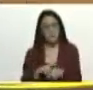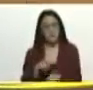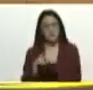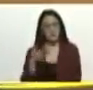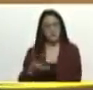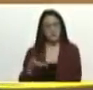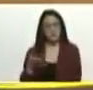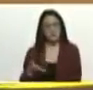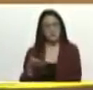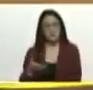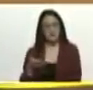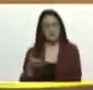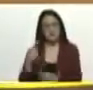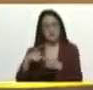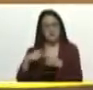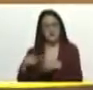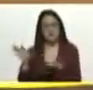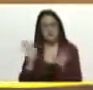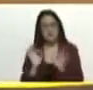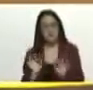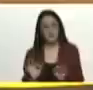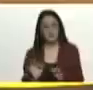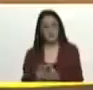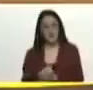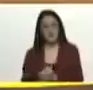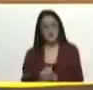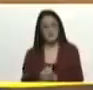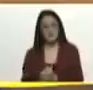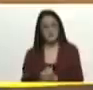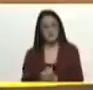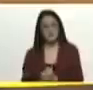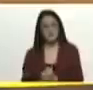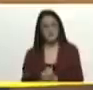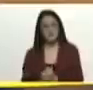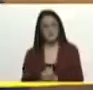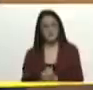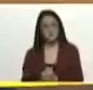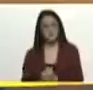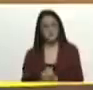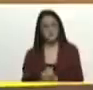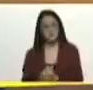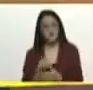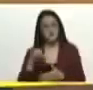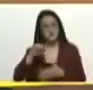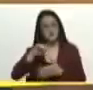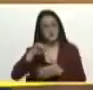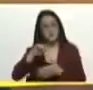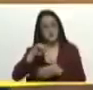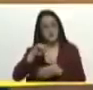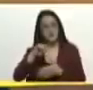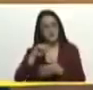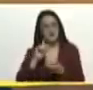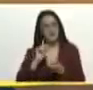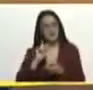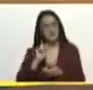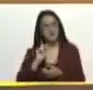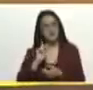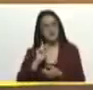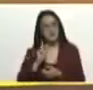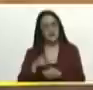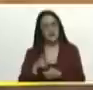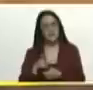importante por distintos motivos, entre ellos el de que Sudamérica se tiene que convencer de